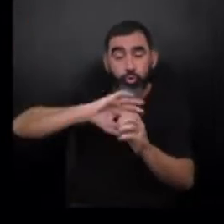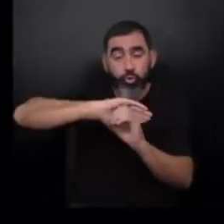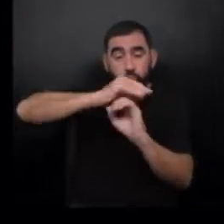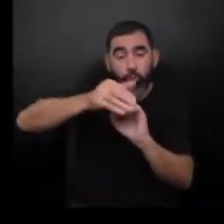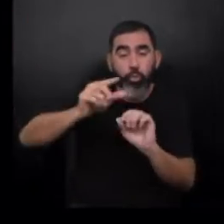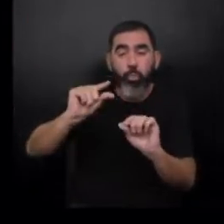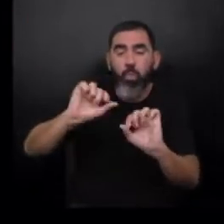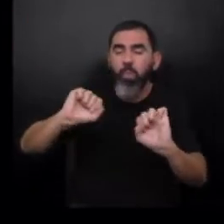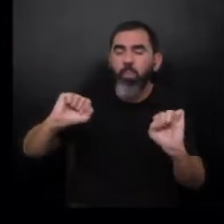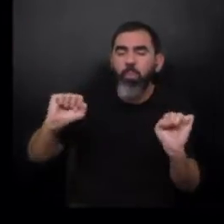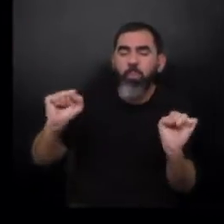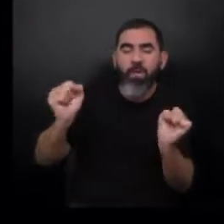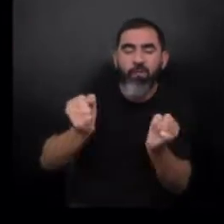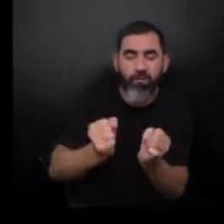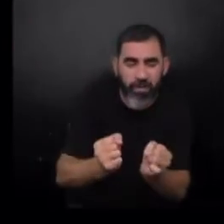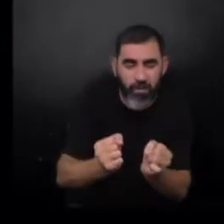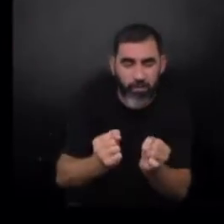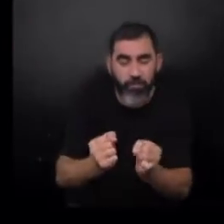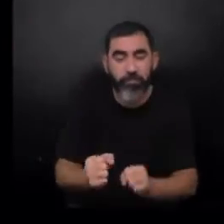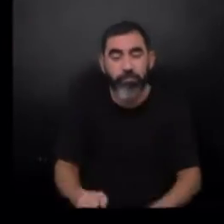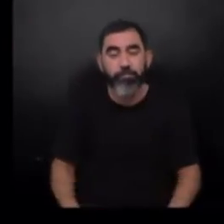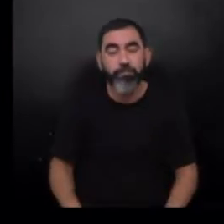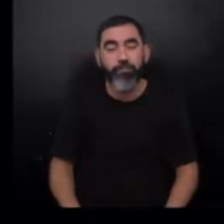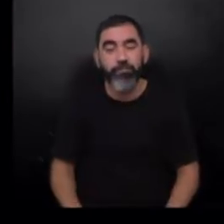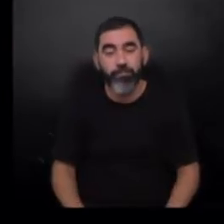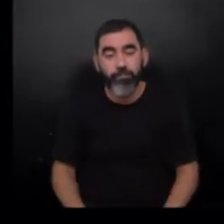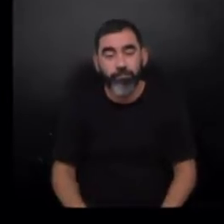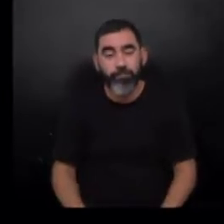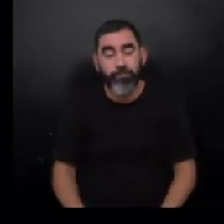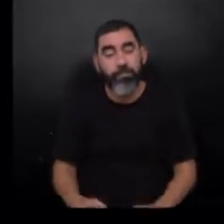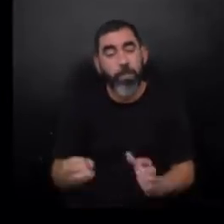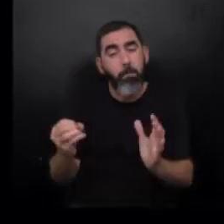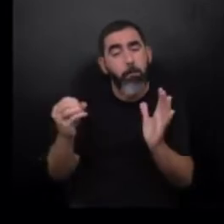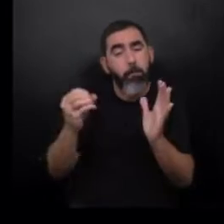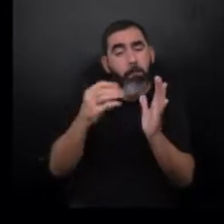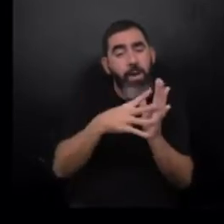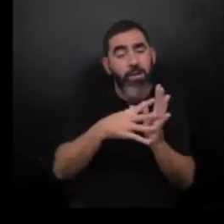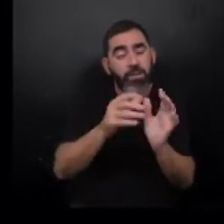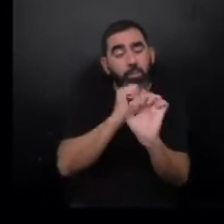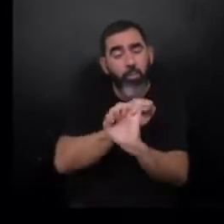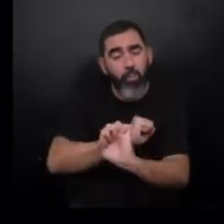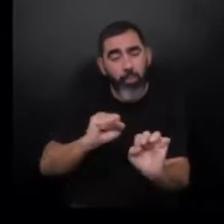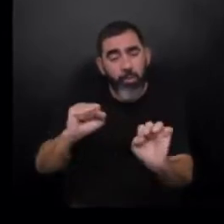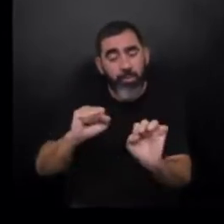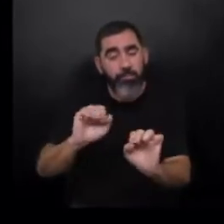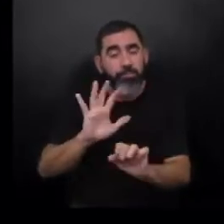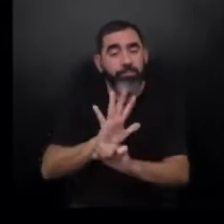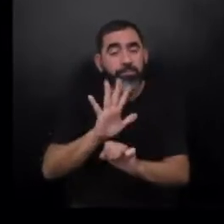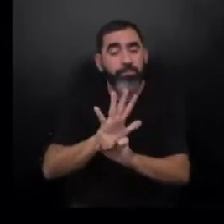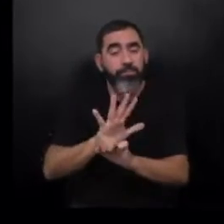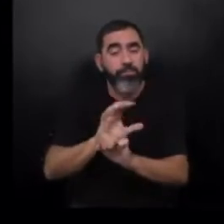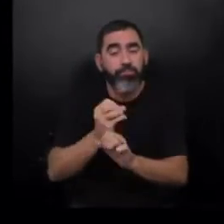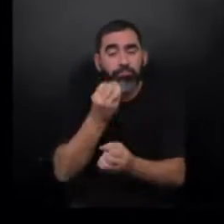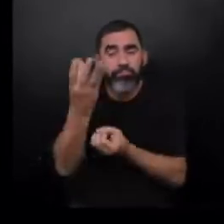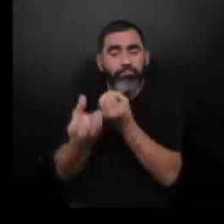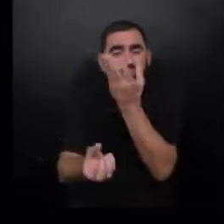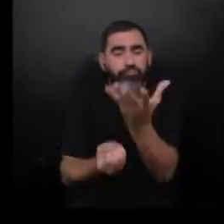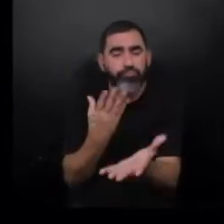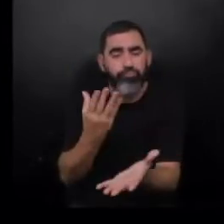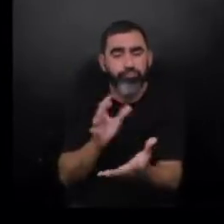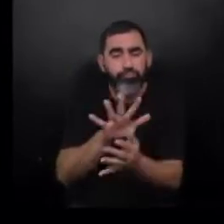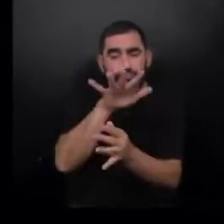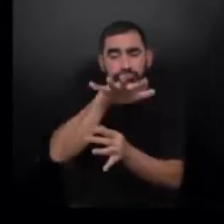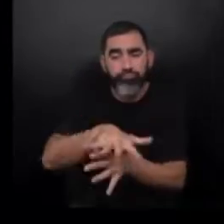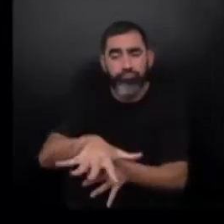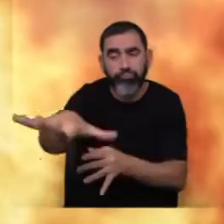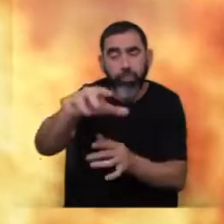poco más débil que el resto, y asociados a estas manchas solares se pueden producir como erupciones, como